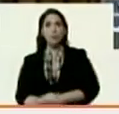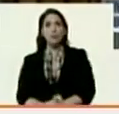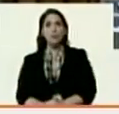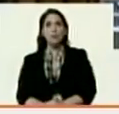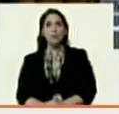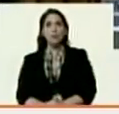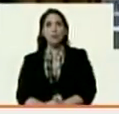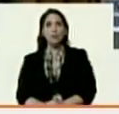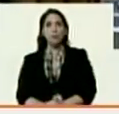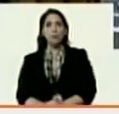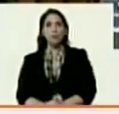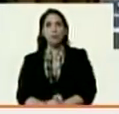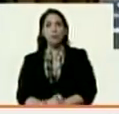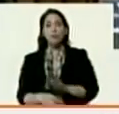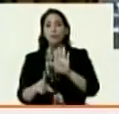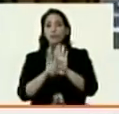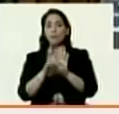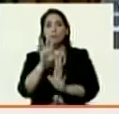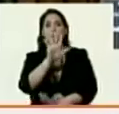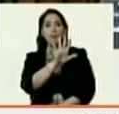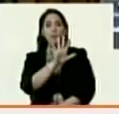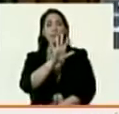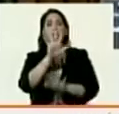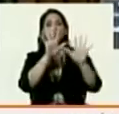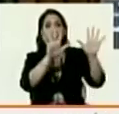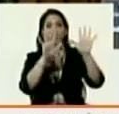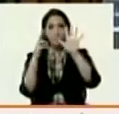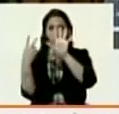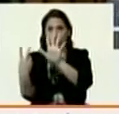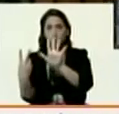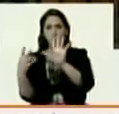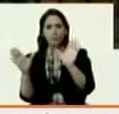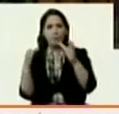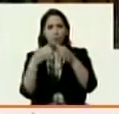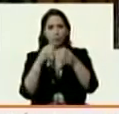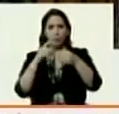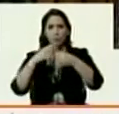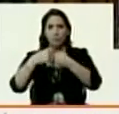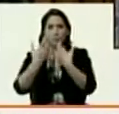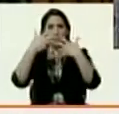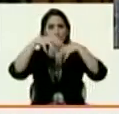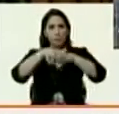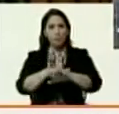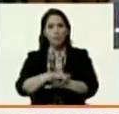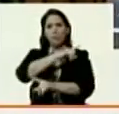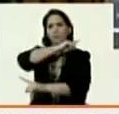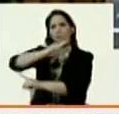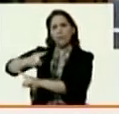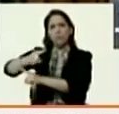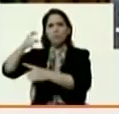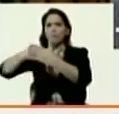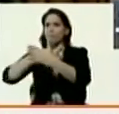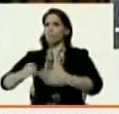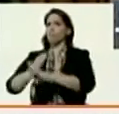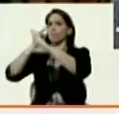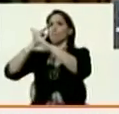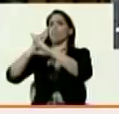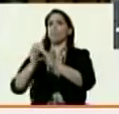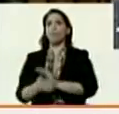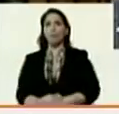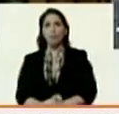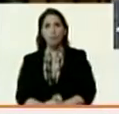mediante sentencia número 517, componencia conjunta, resolvió una demanda de nulidad con amparo